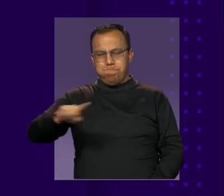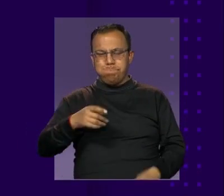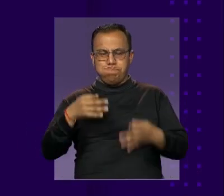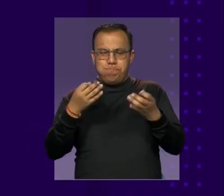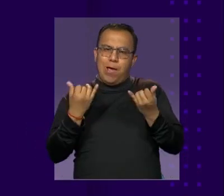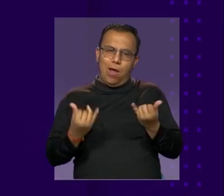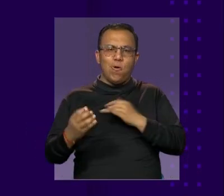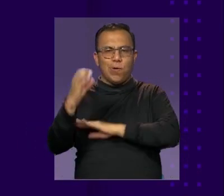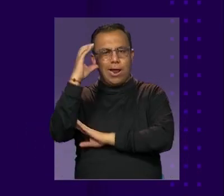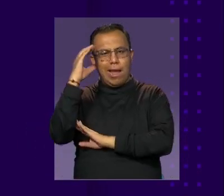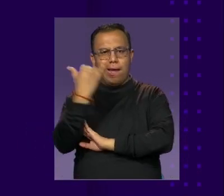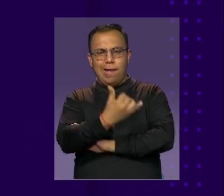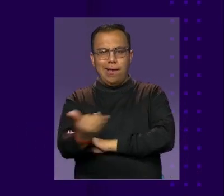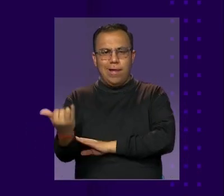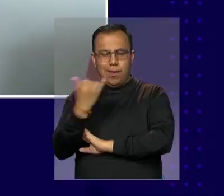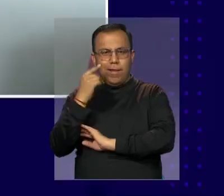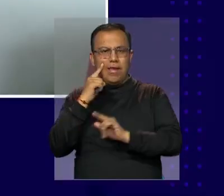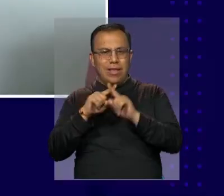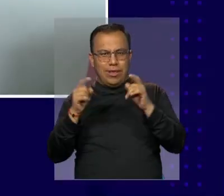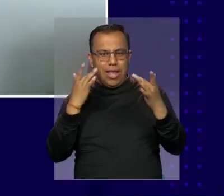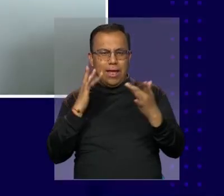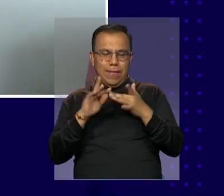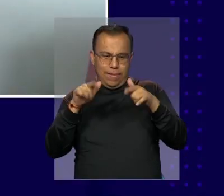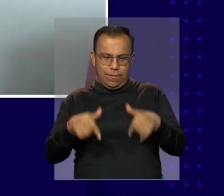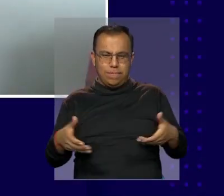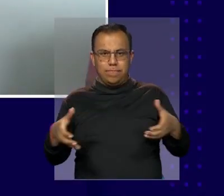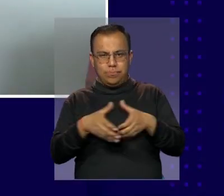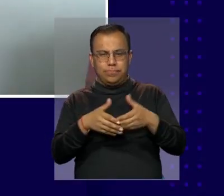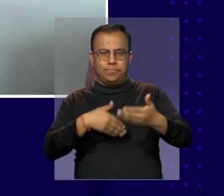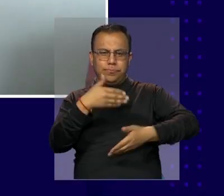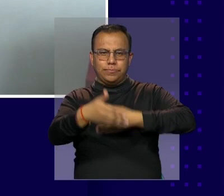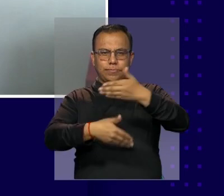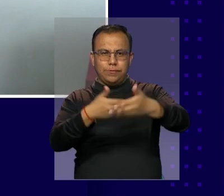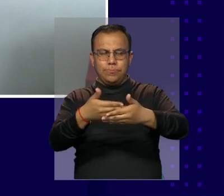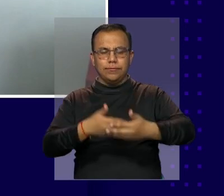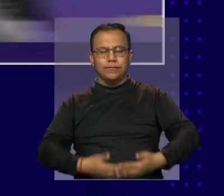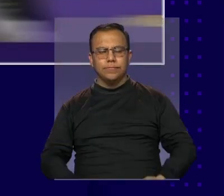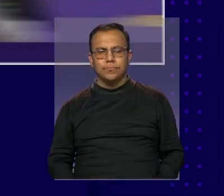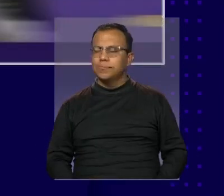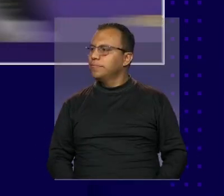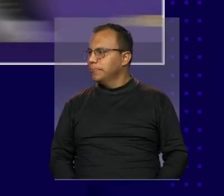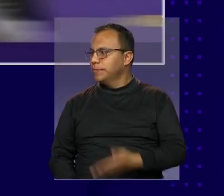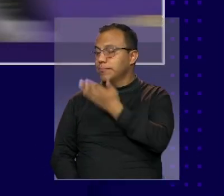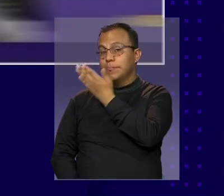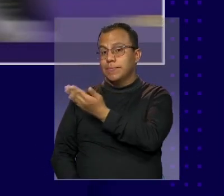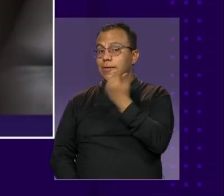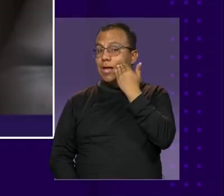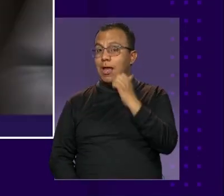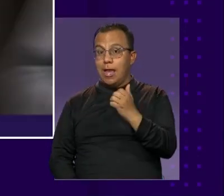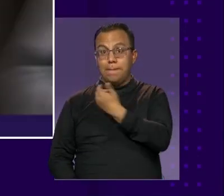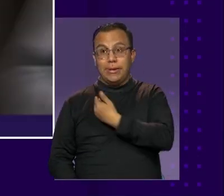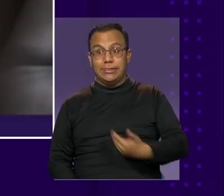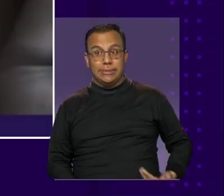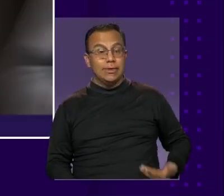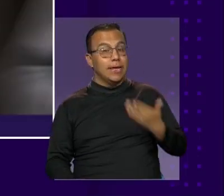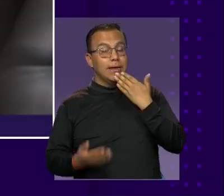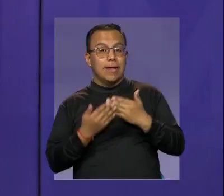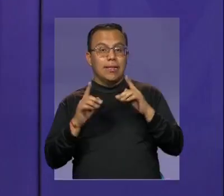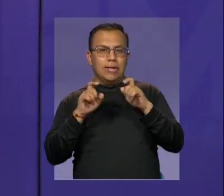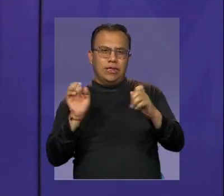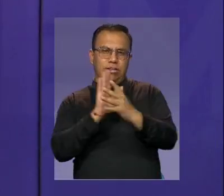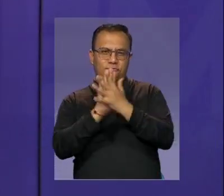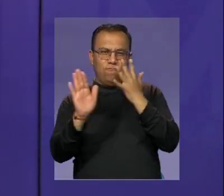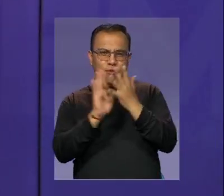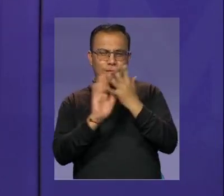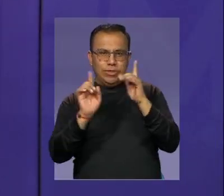este momento tiene la Corte para estudiar y poder elegir. Bueno, era la presidenta del Cajar, a quien le agradecemos mucho por esta